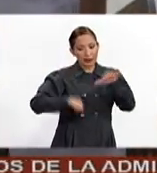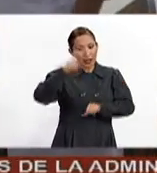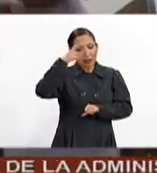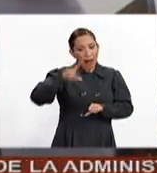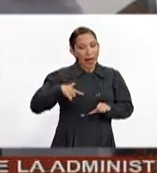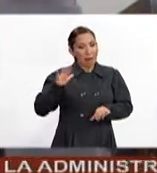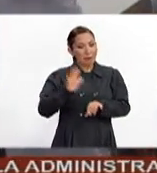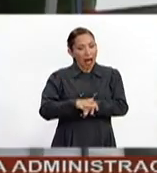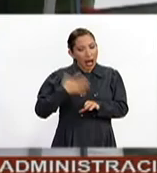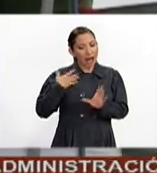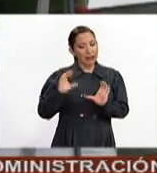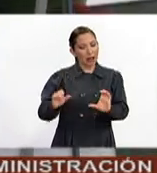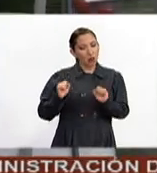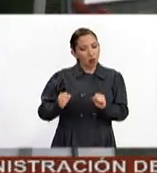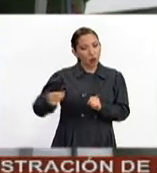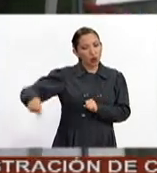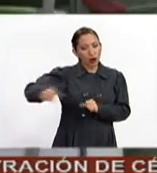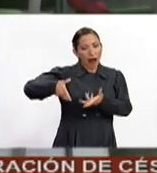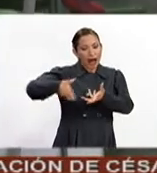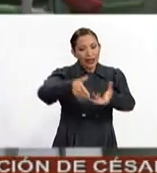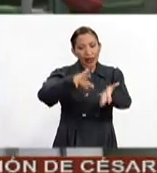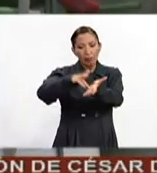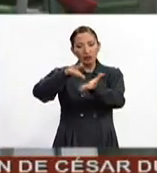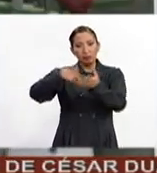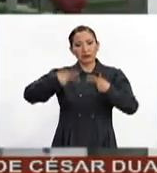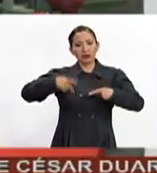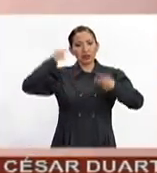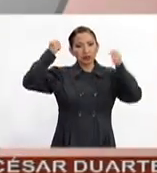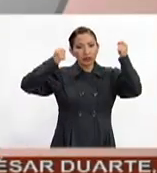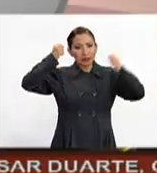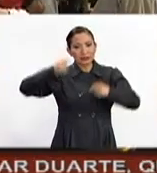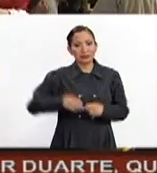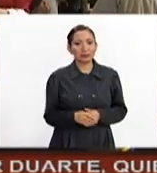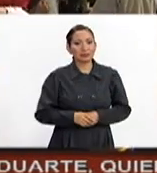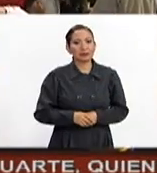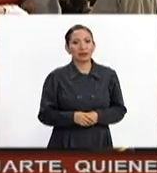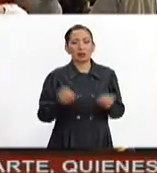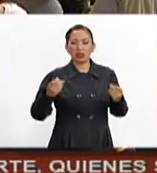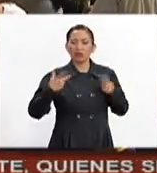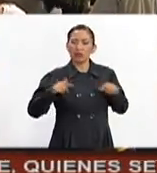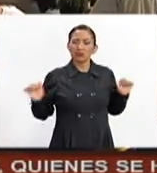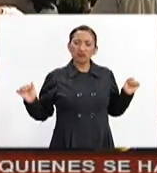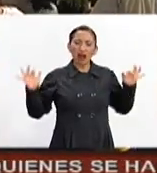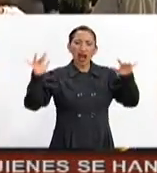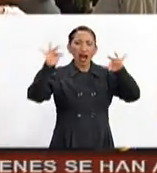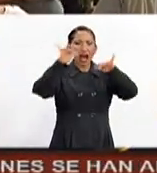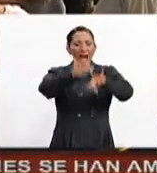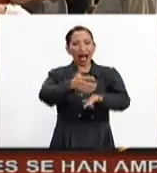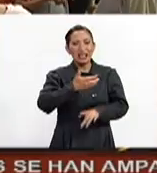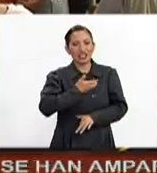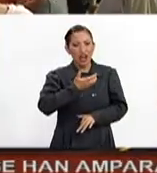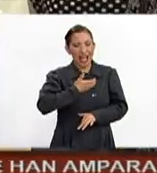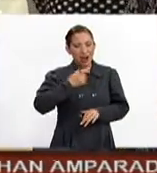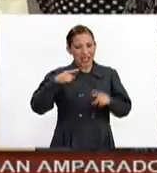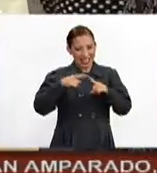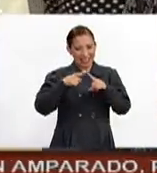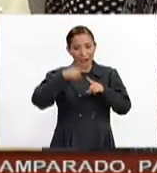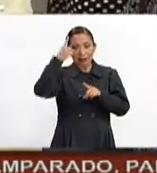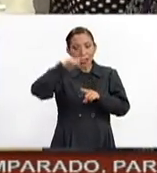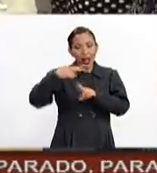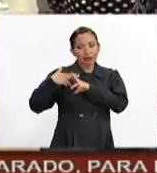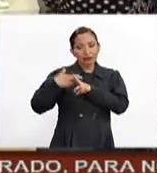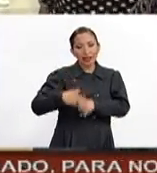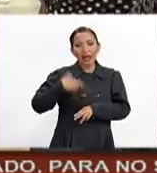para reforzar las medidas de seguridad y apoyo a los turistas. Miles de capitalinos acudieron a la Catedral Metropolitana para